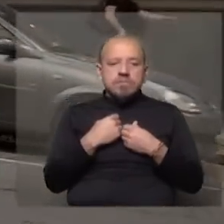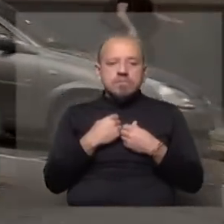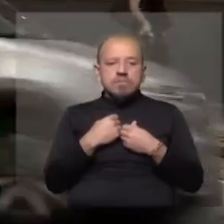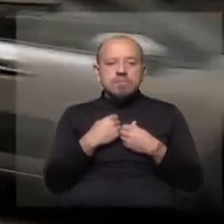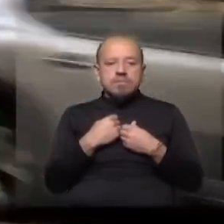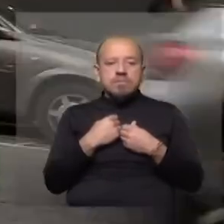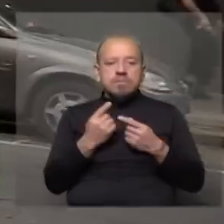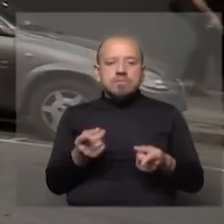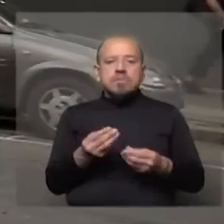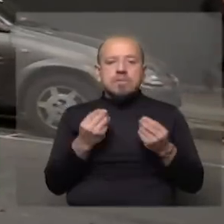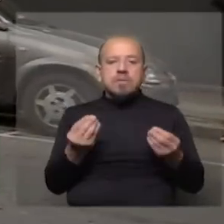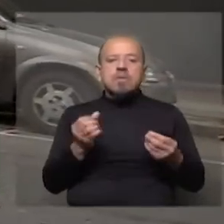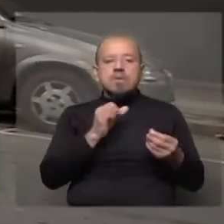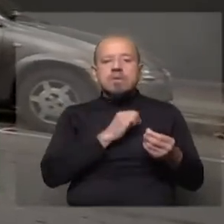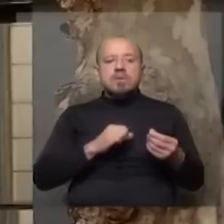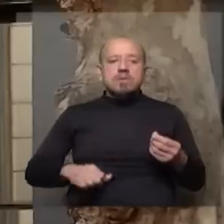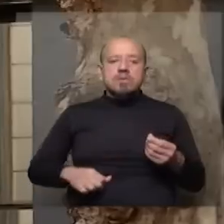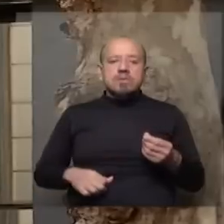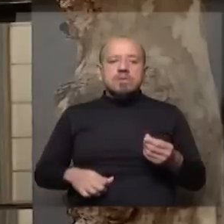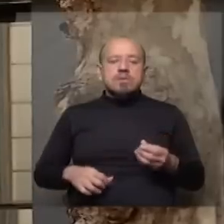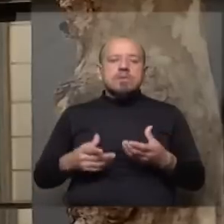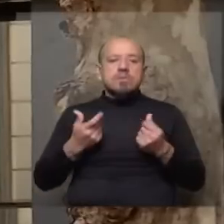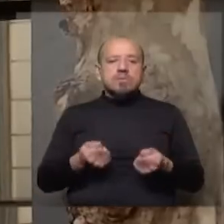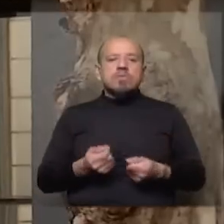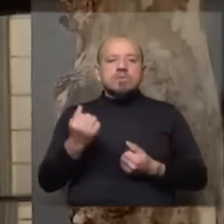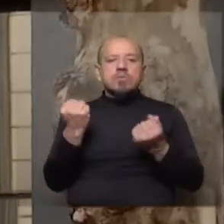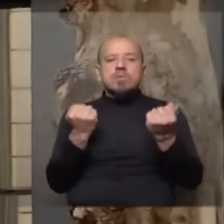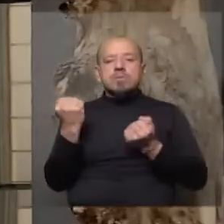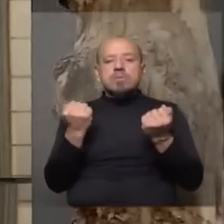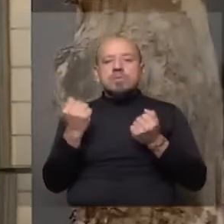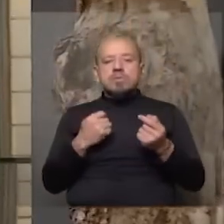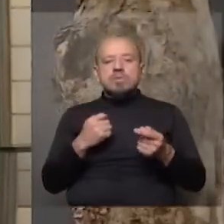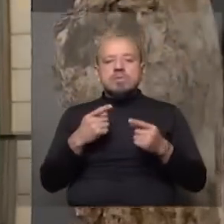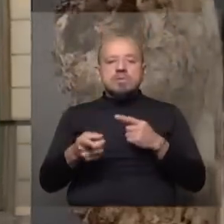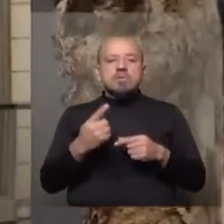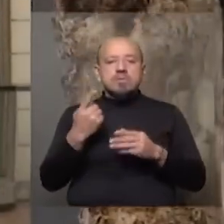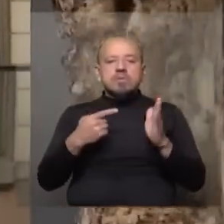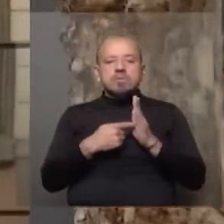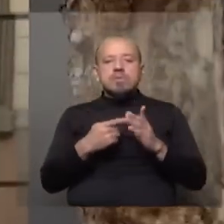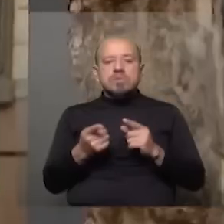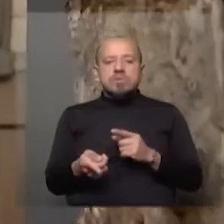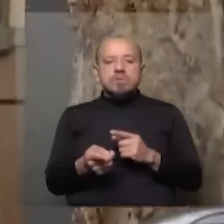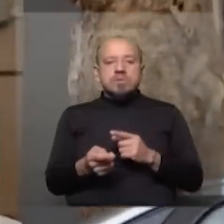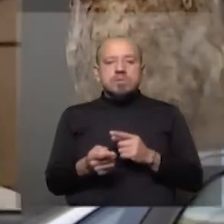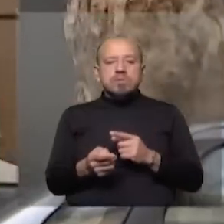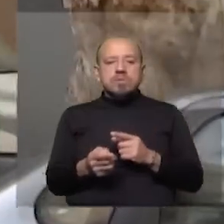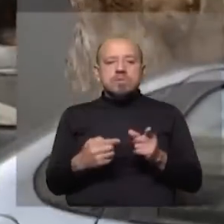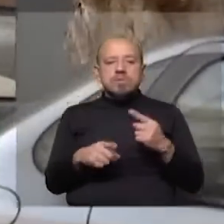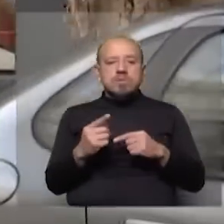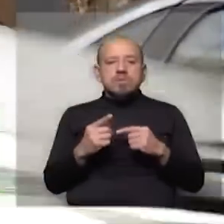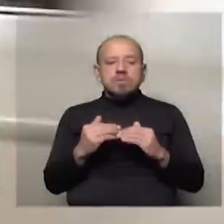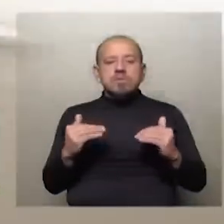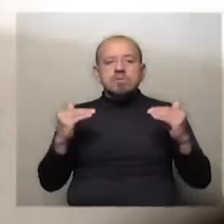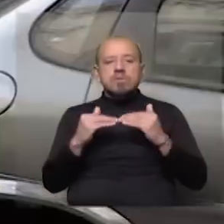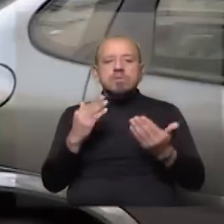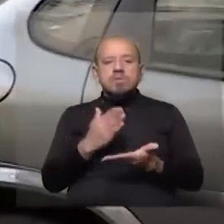sea a partir de cuándo el estado apoyaría la caja económicamente eso es uno de los puntos el tema un tema también de igualdad de derechos